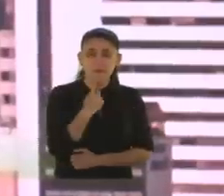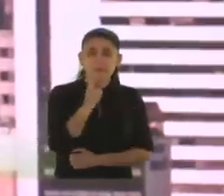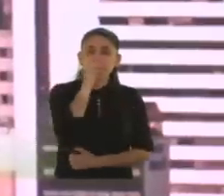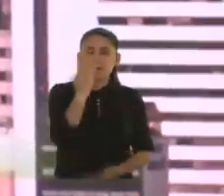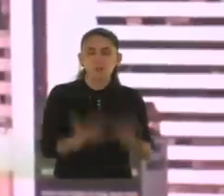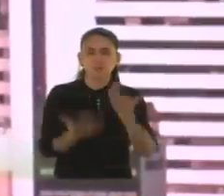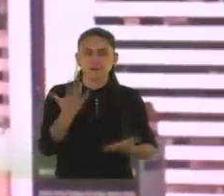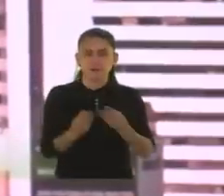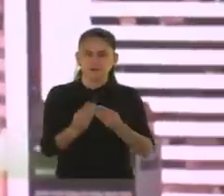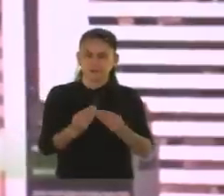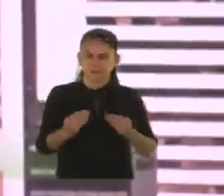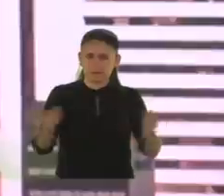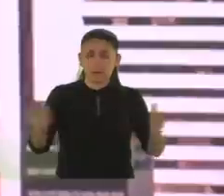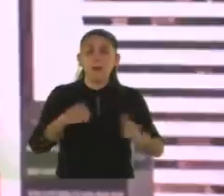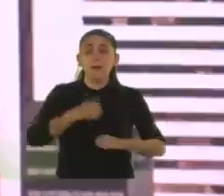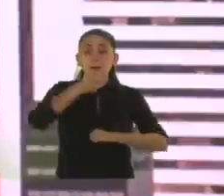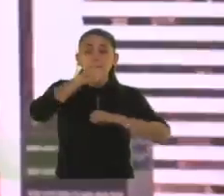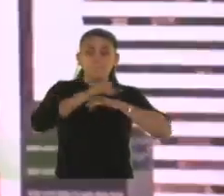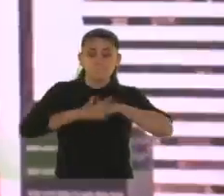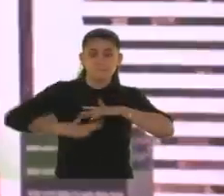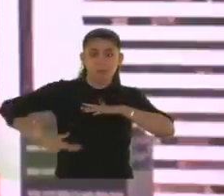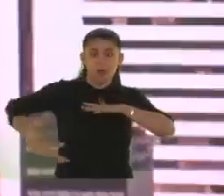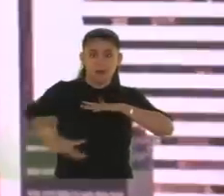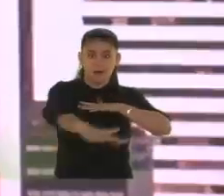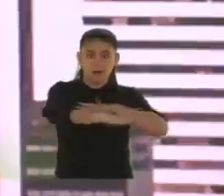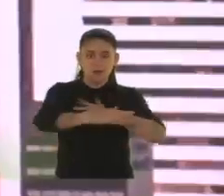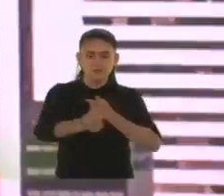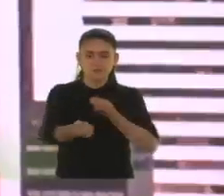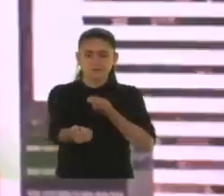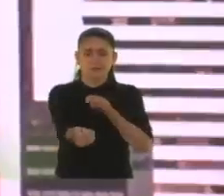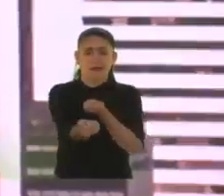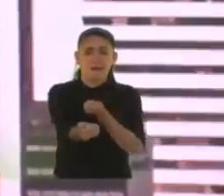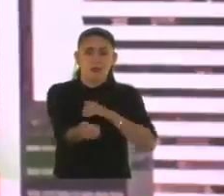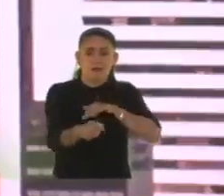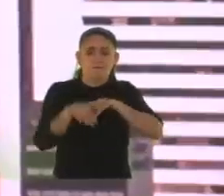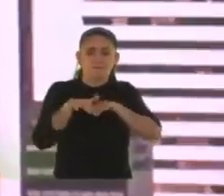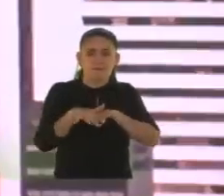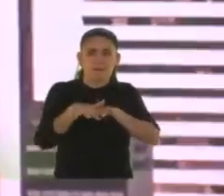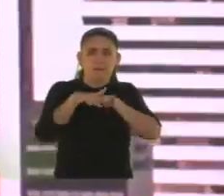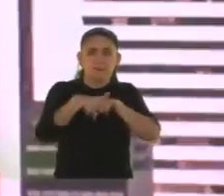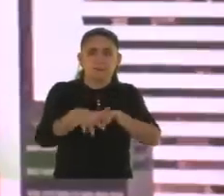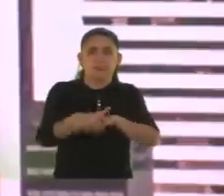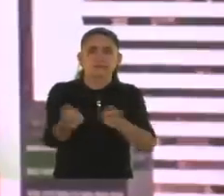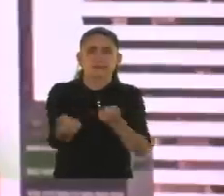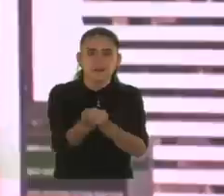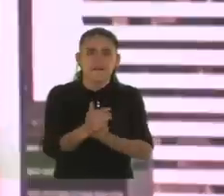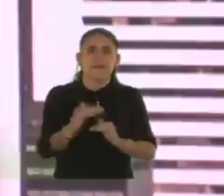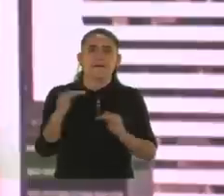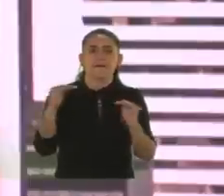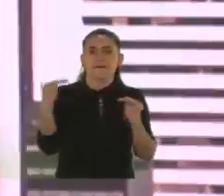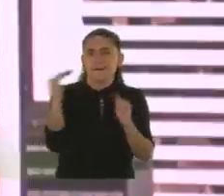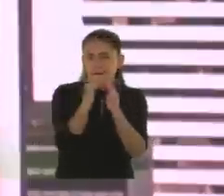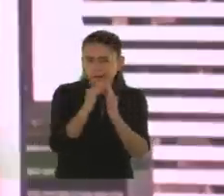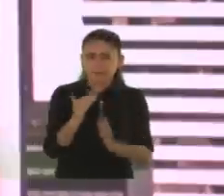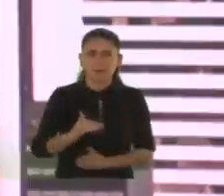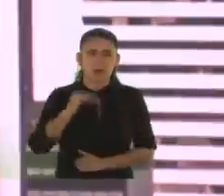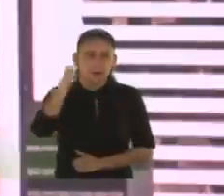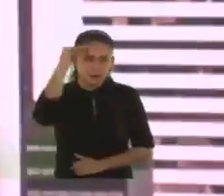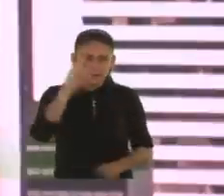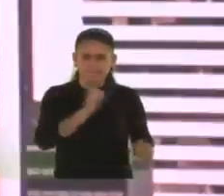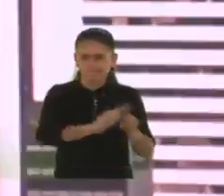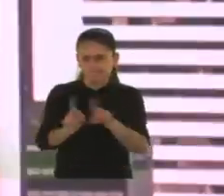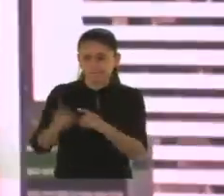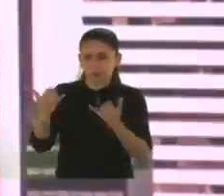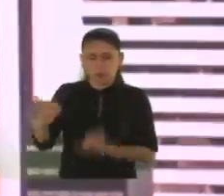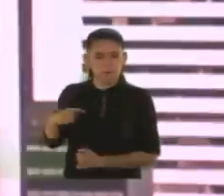desaparecer. El mar ya casi golpea las estructuras de edificaciones turísticas y residenciales del sector. Hacemos contacto a esta hora con Luis